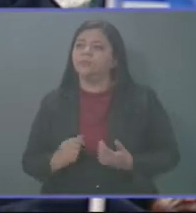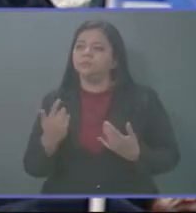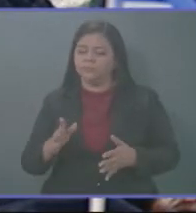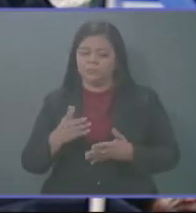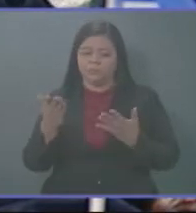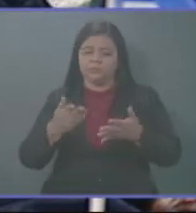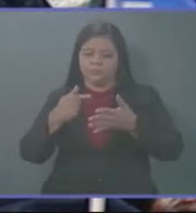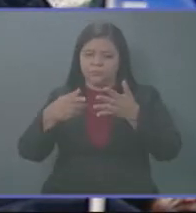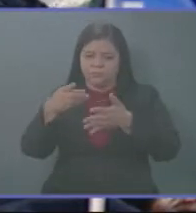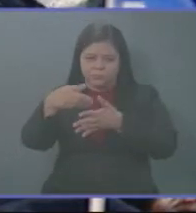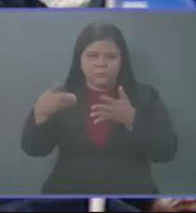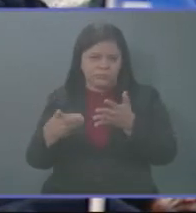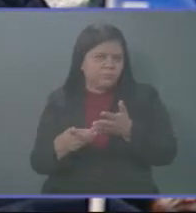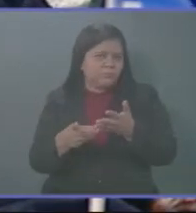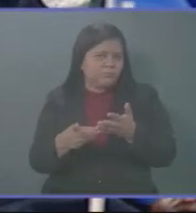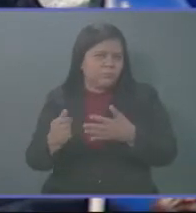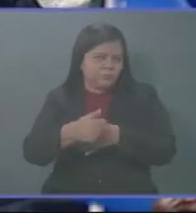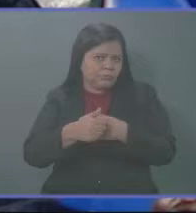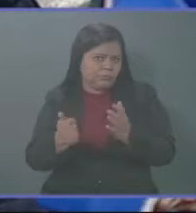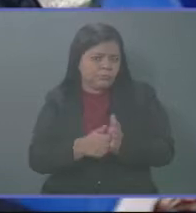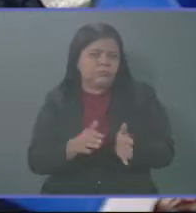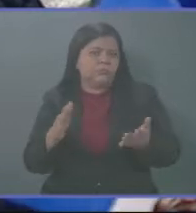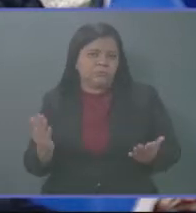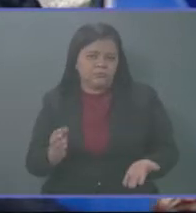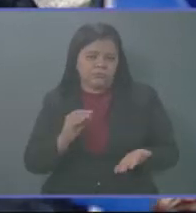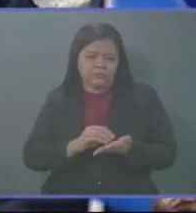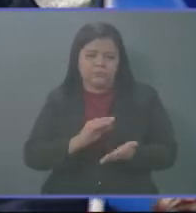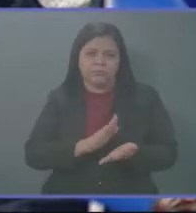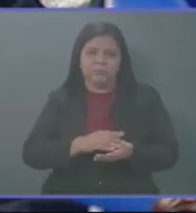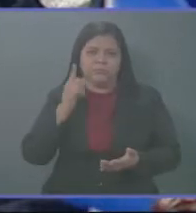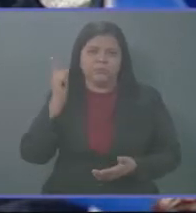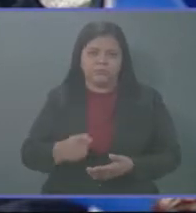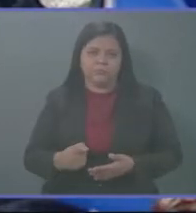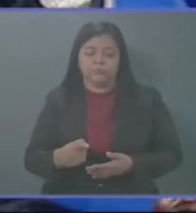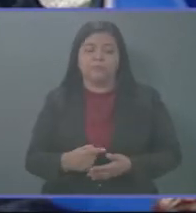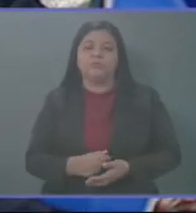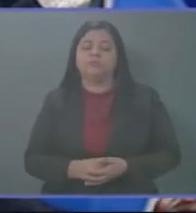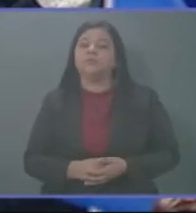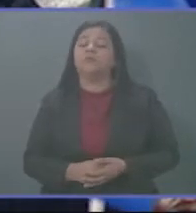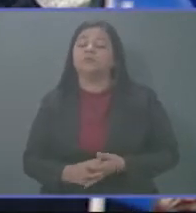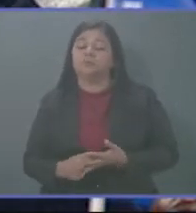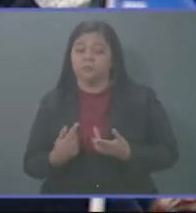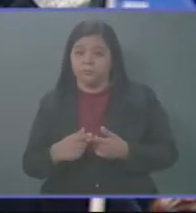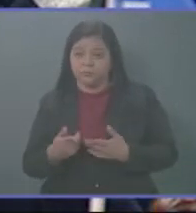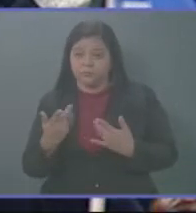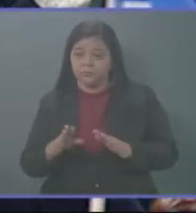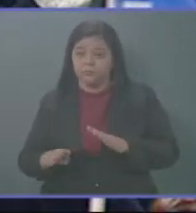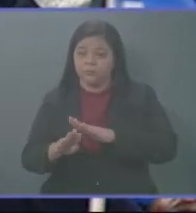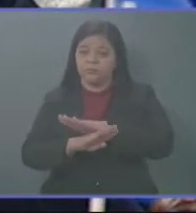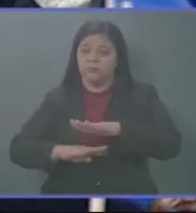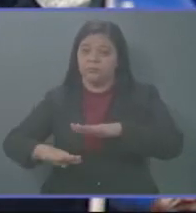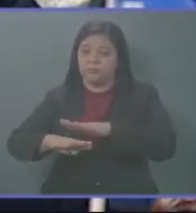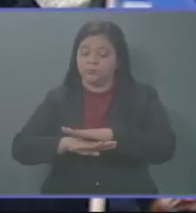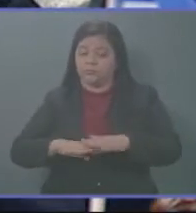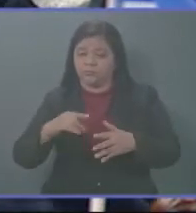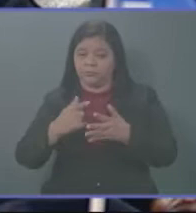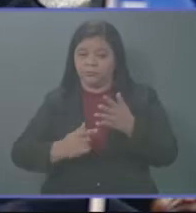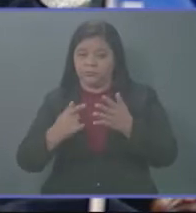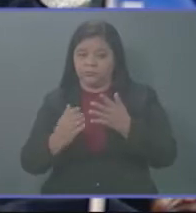decreto legislativo para que se establecieran garantías desde una plataforma